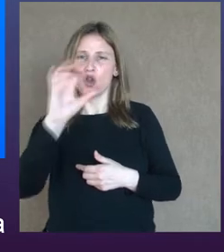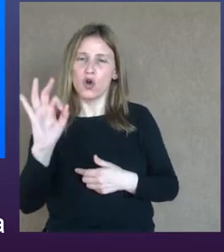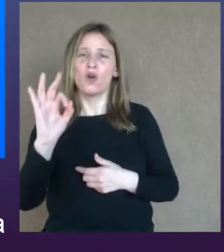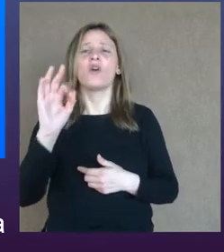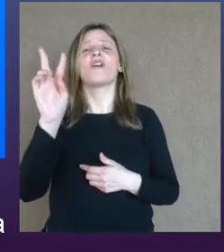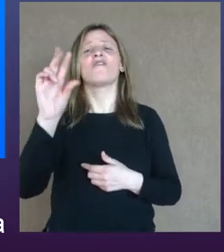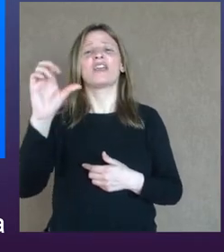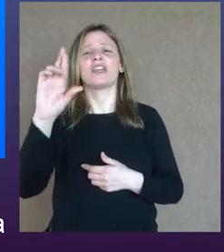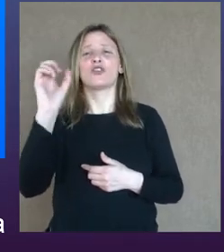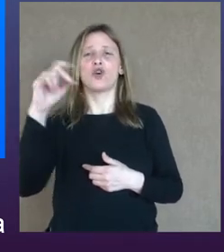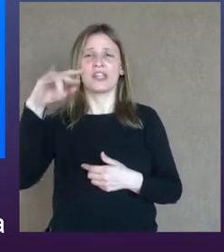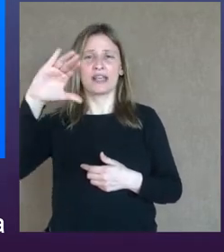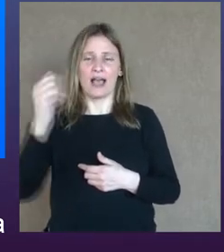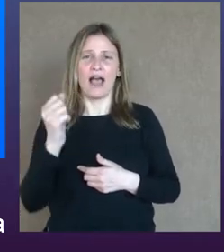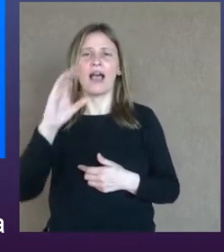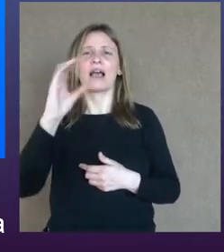Y Verónica